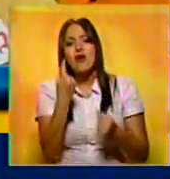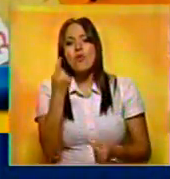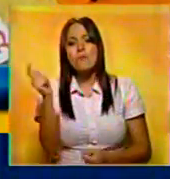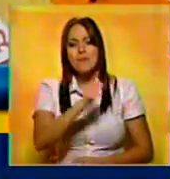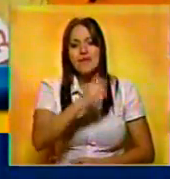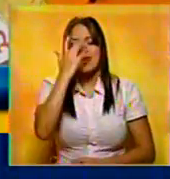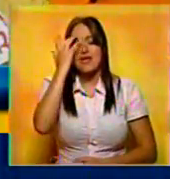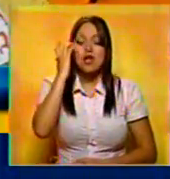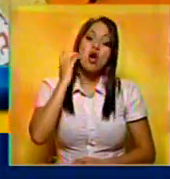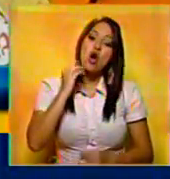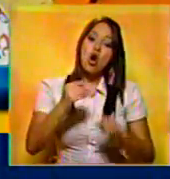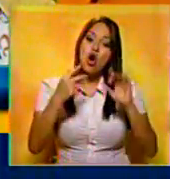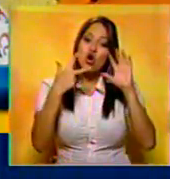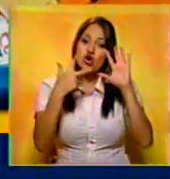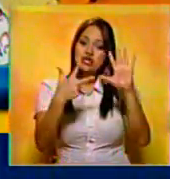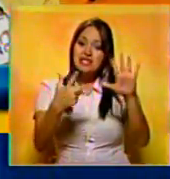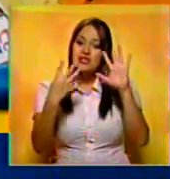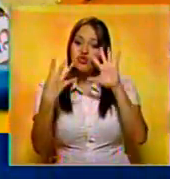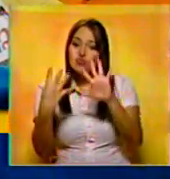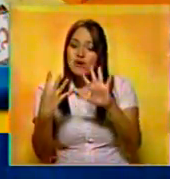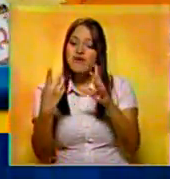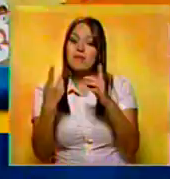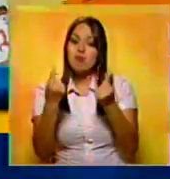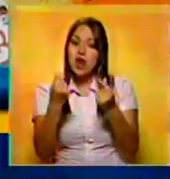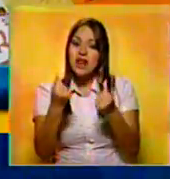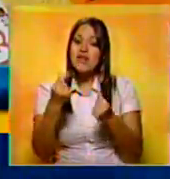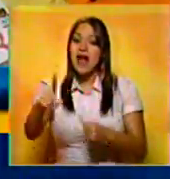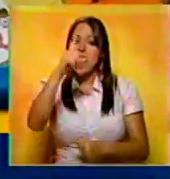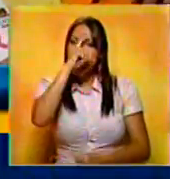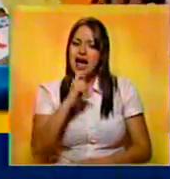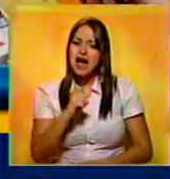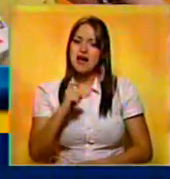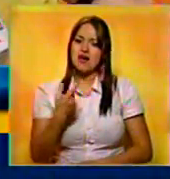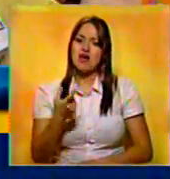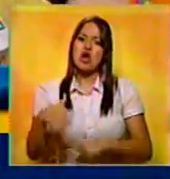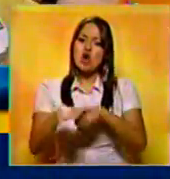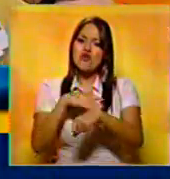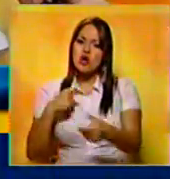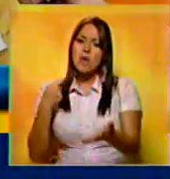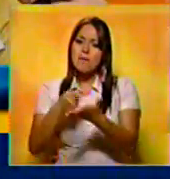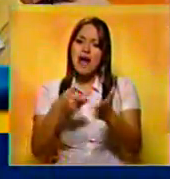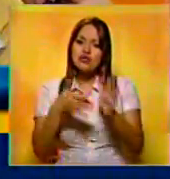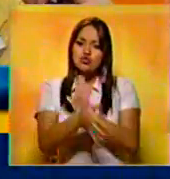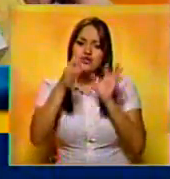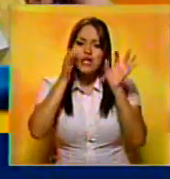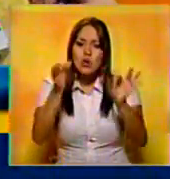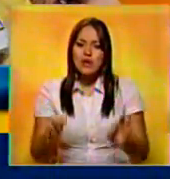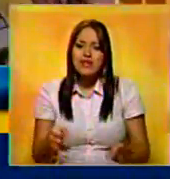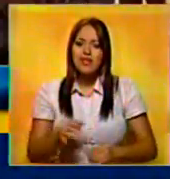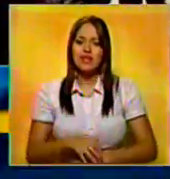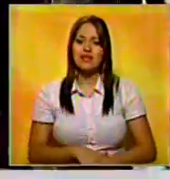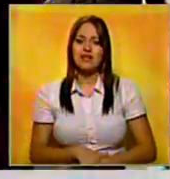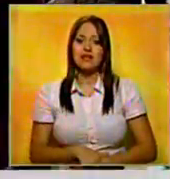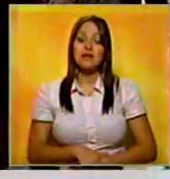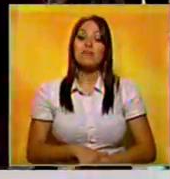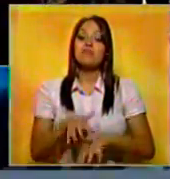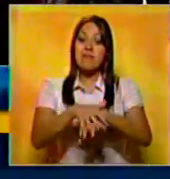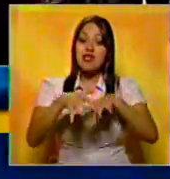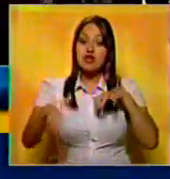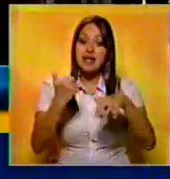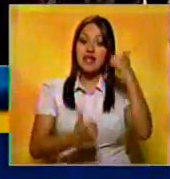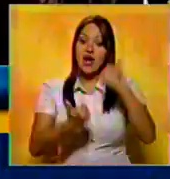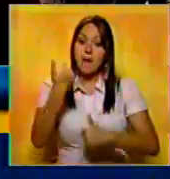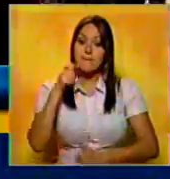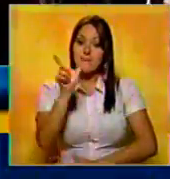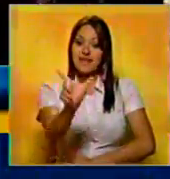mes, 89 bolos al año. Eso es lo que el gobierno está invirtiendo en seguridad. Señala el diputado que la mayoría de los candidatos